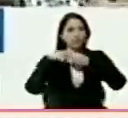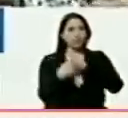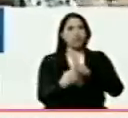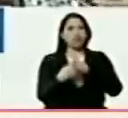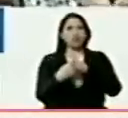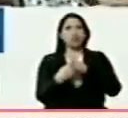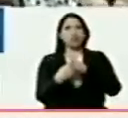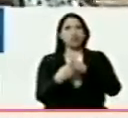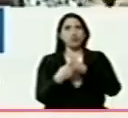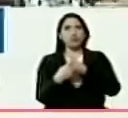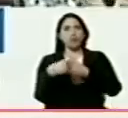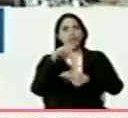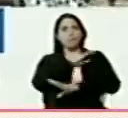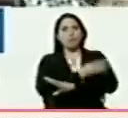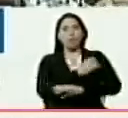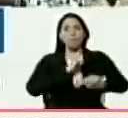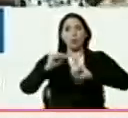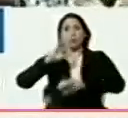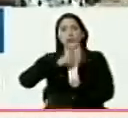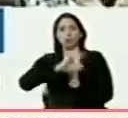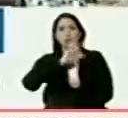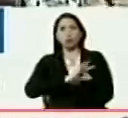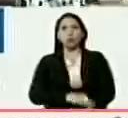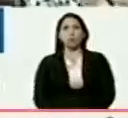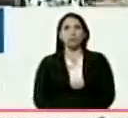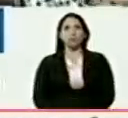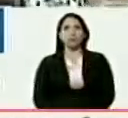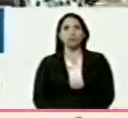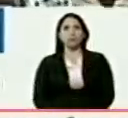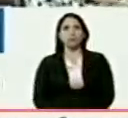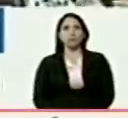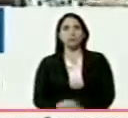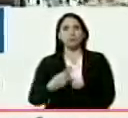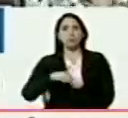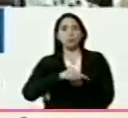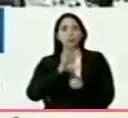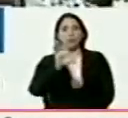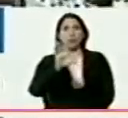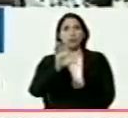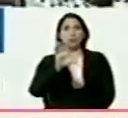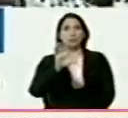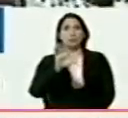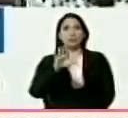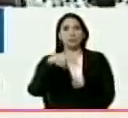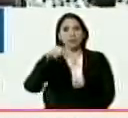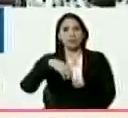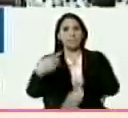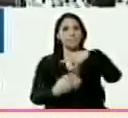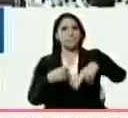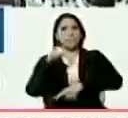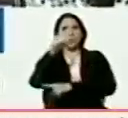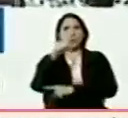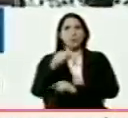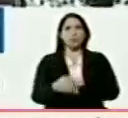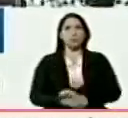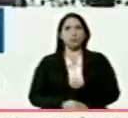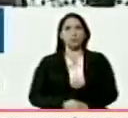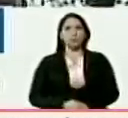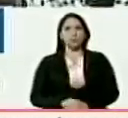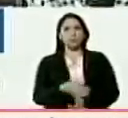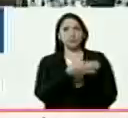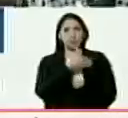a las fuerzas y movimientos sociales de nuestro país, fuerzas revolucionarias. Quisiera,